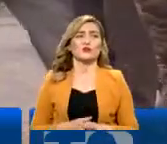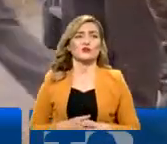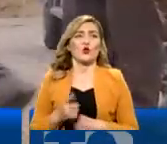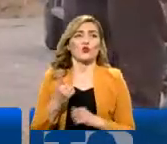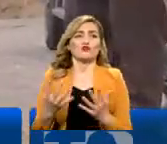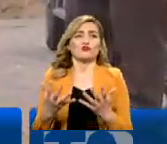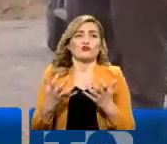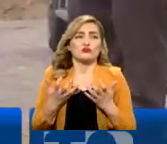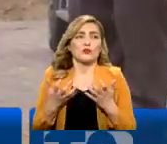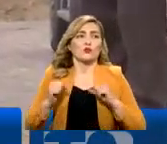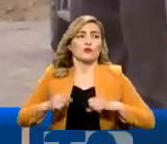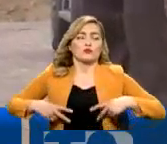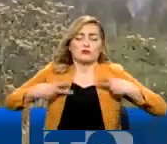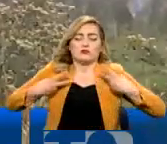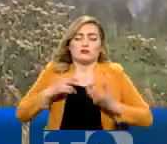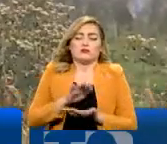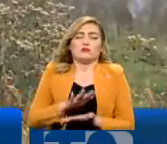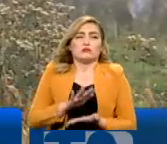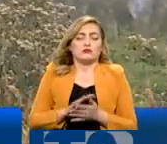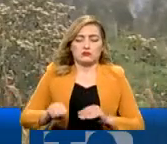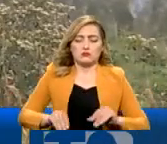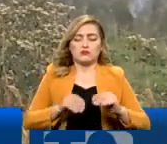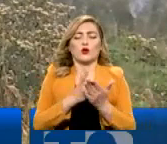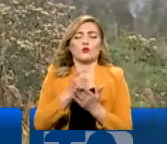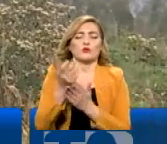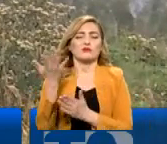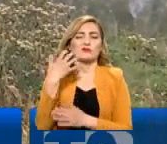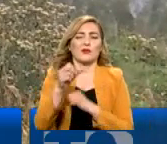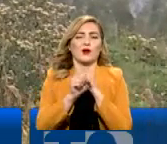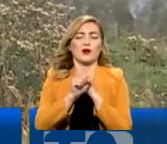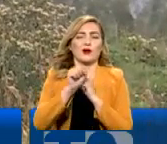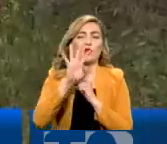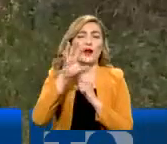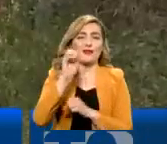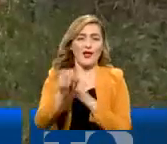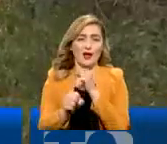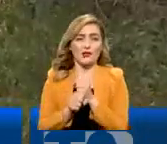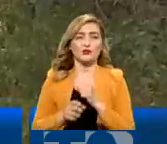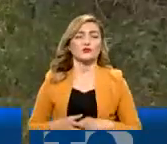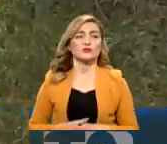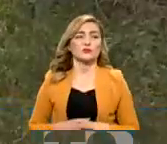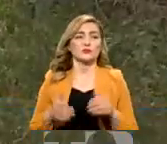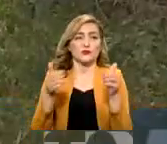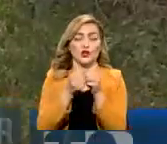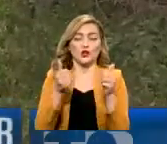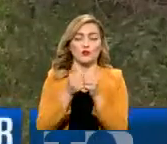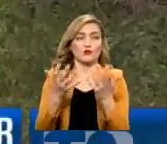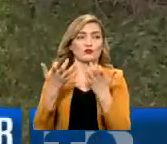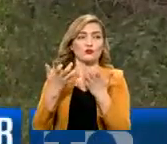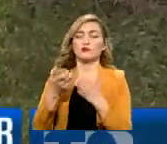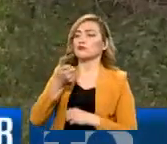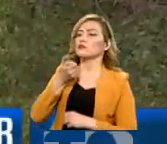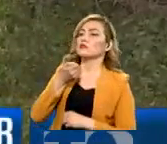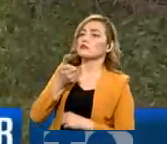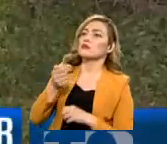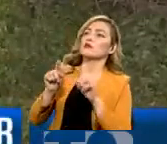único deseo es poder vivir tranquilos en su terreno que fue comprado hace más de 4 décadas. Uno de nuestros equipos intentó obtener la